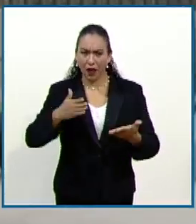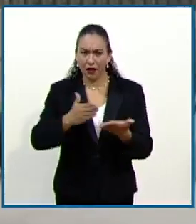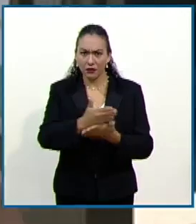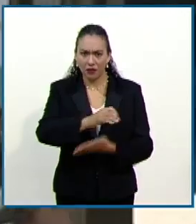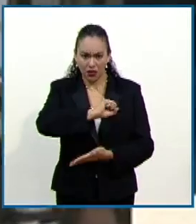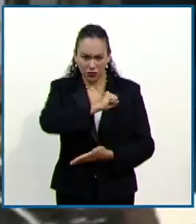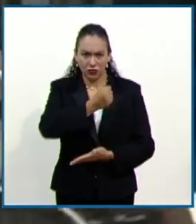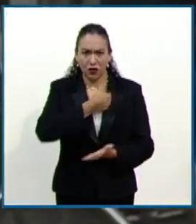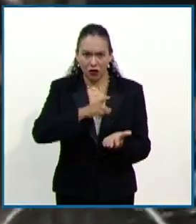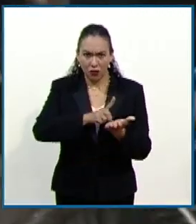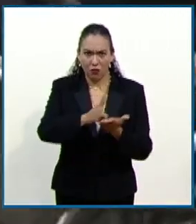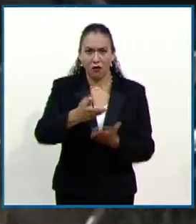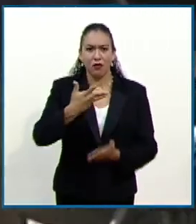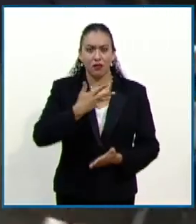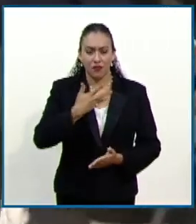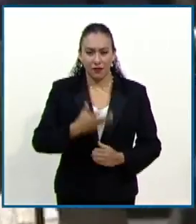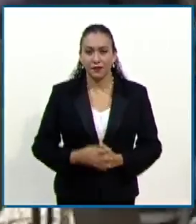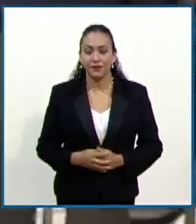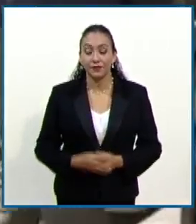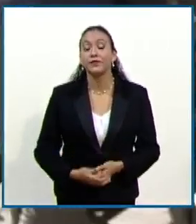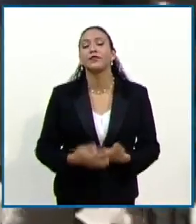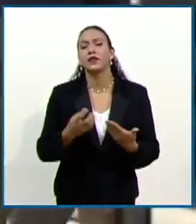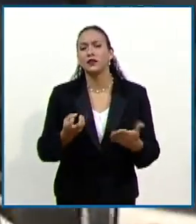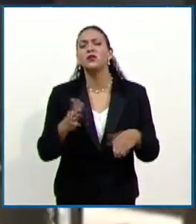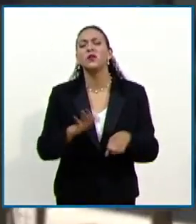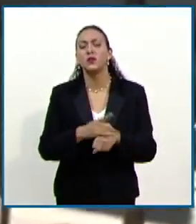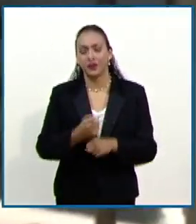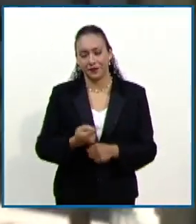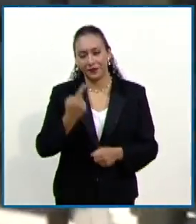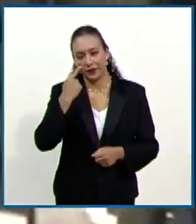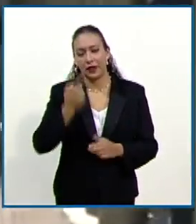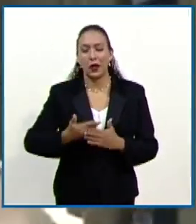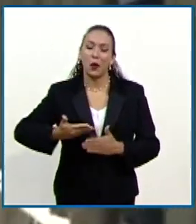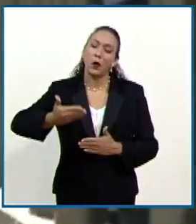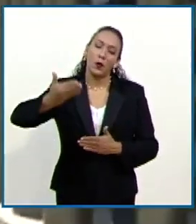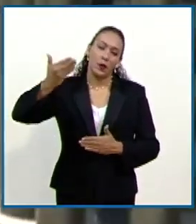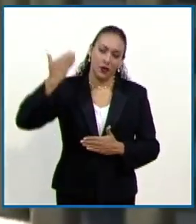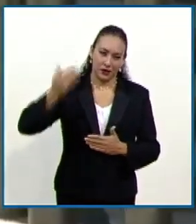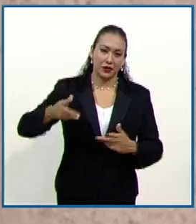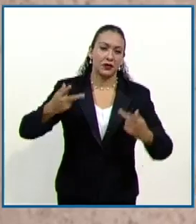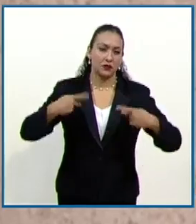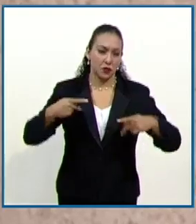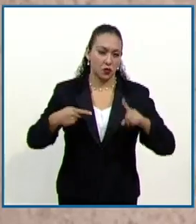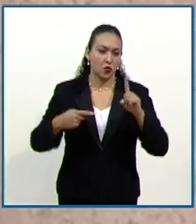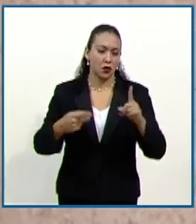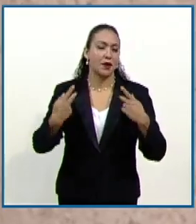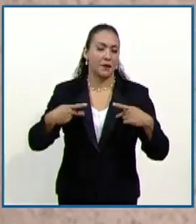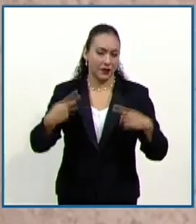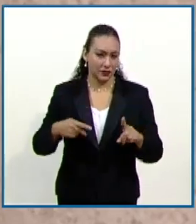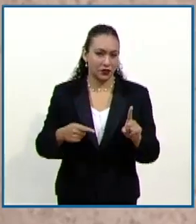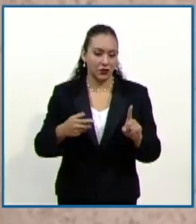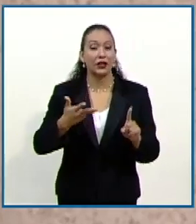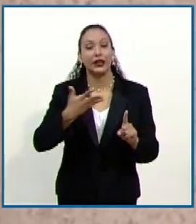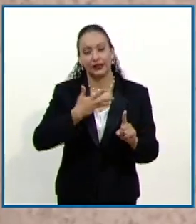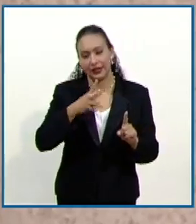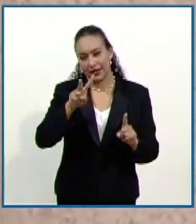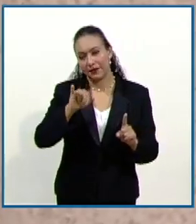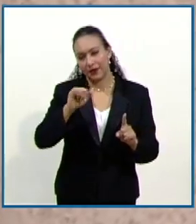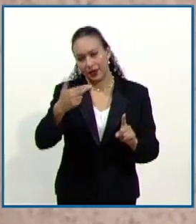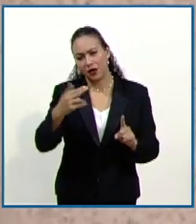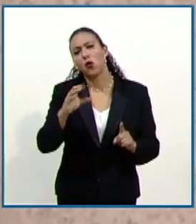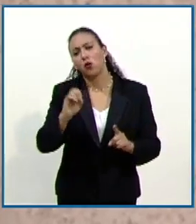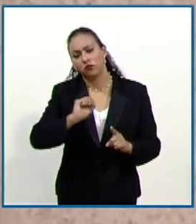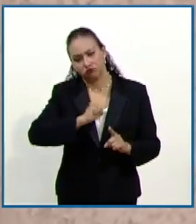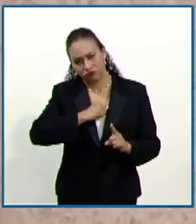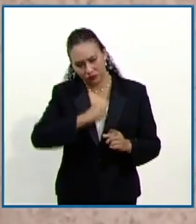paciente derechohabiente. El anterior criterio lo estableció al resolver un amparo promovido por un derechohabiente portador de esta enfermedad,